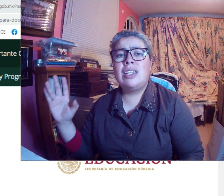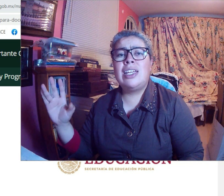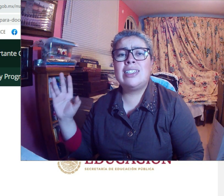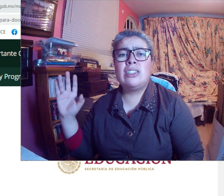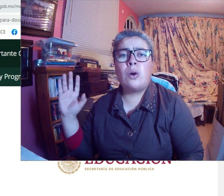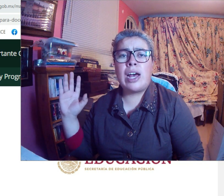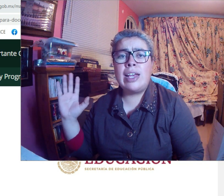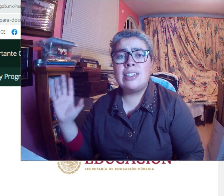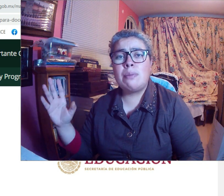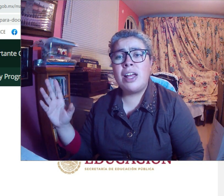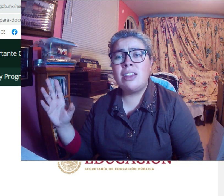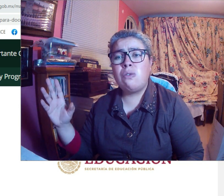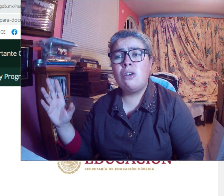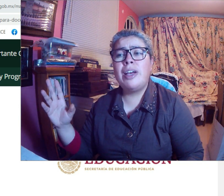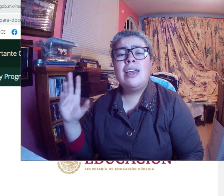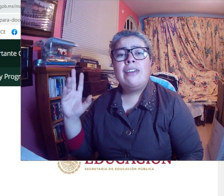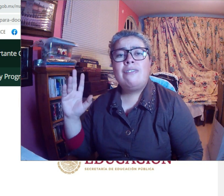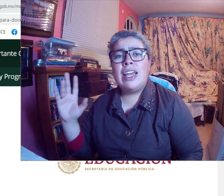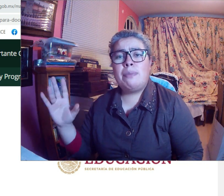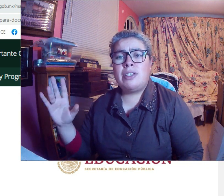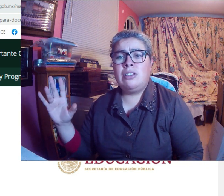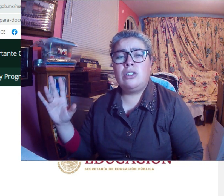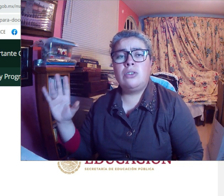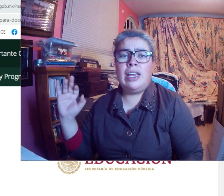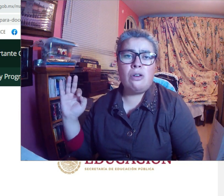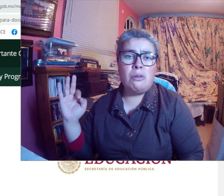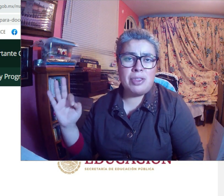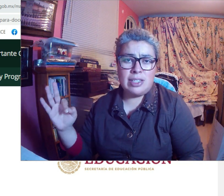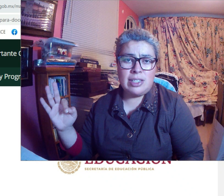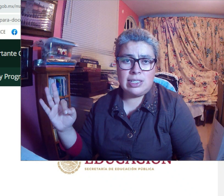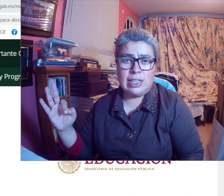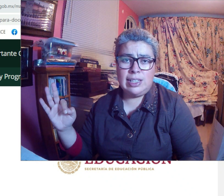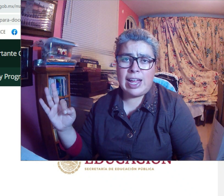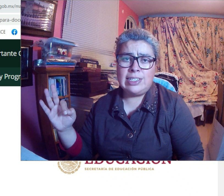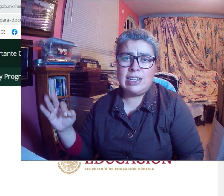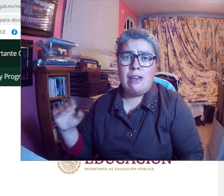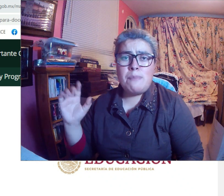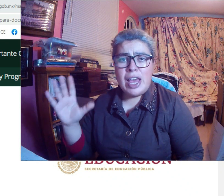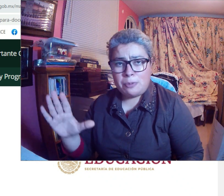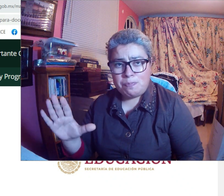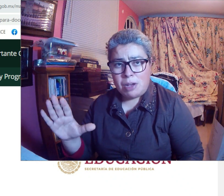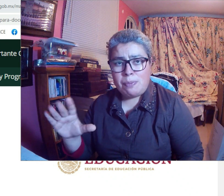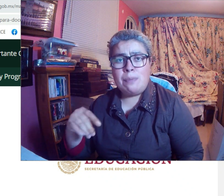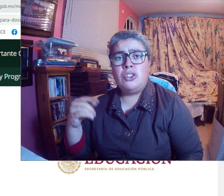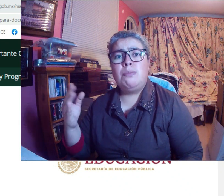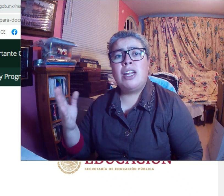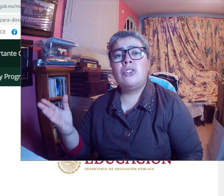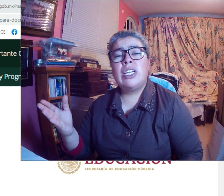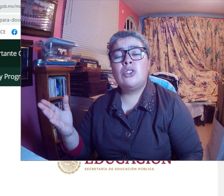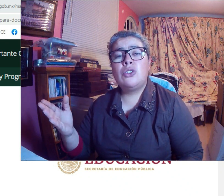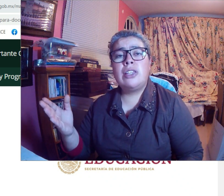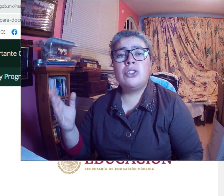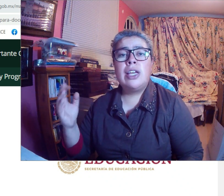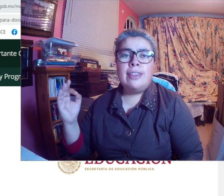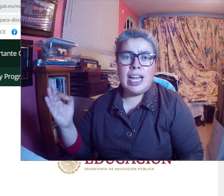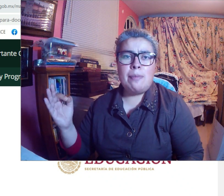poder tener acceso a esta plataforma de capacitación en competencias digitales. Pero para aproximarnos a